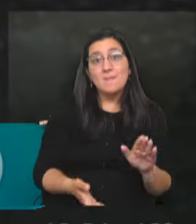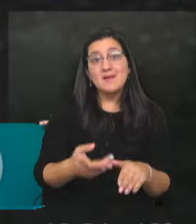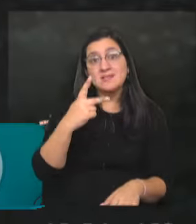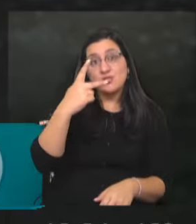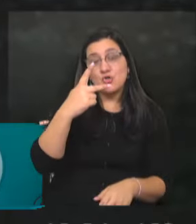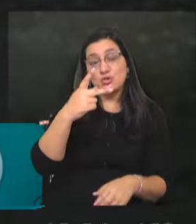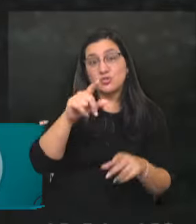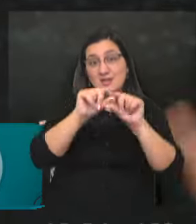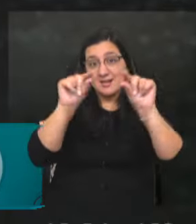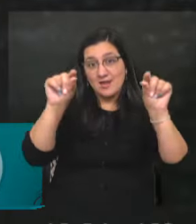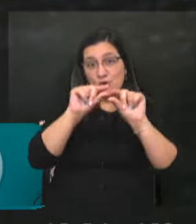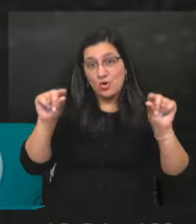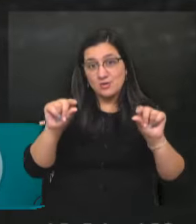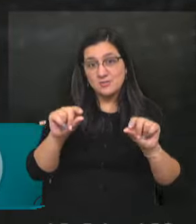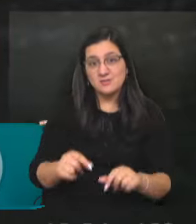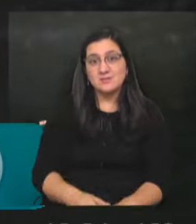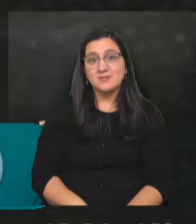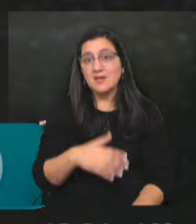esa. Y que dijo, bueno,